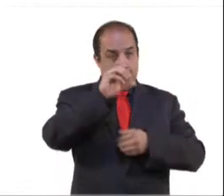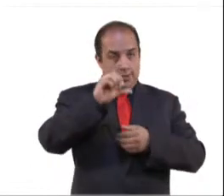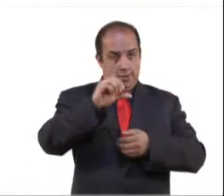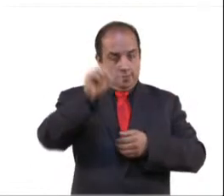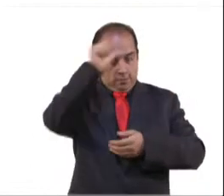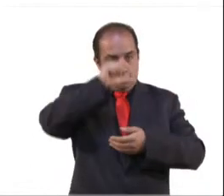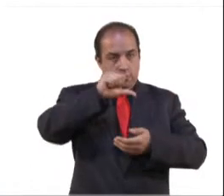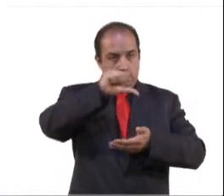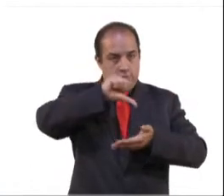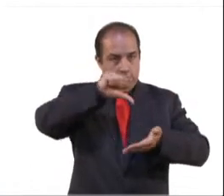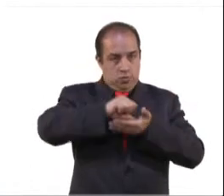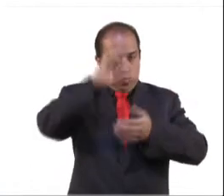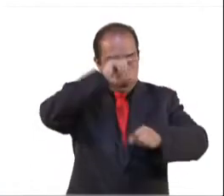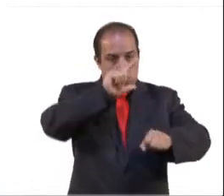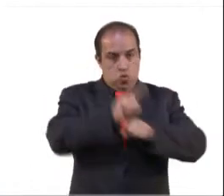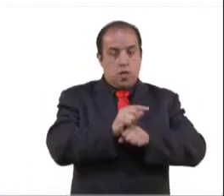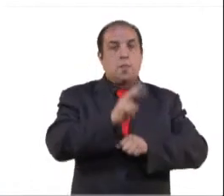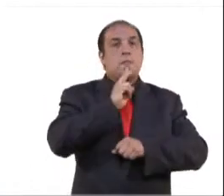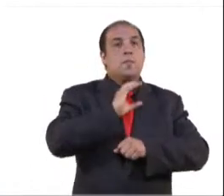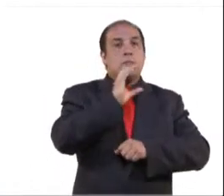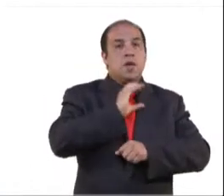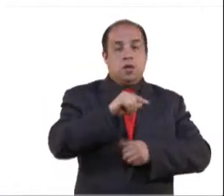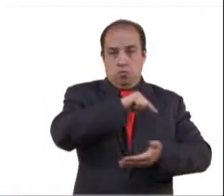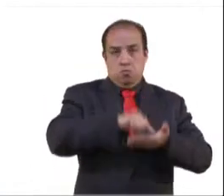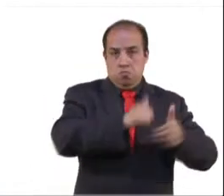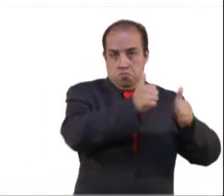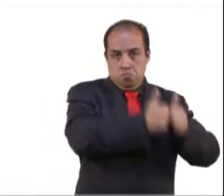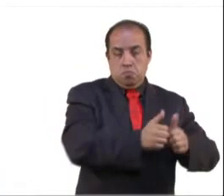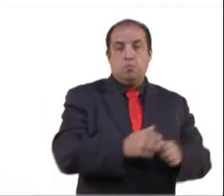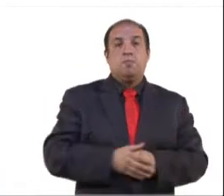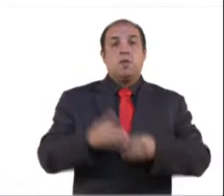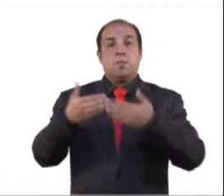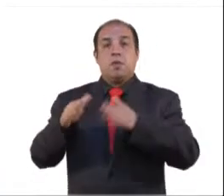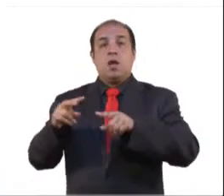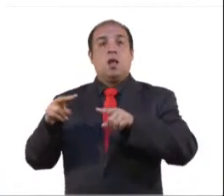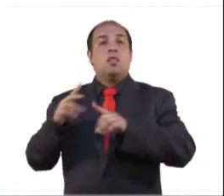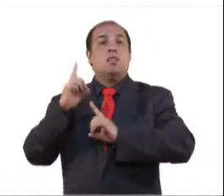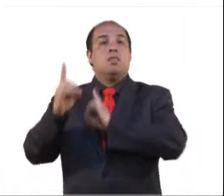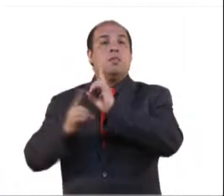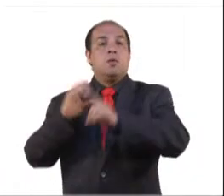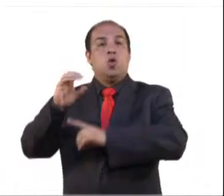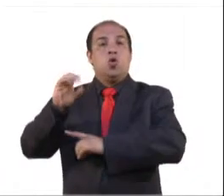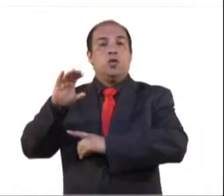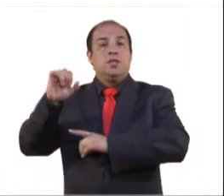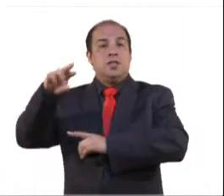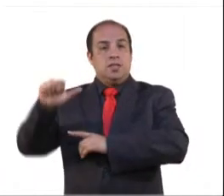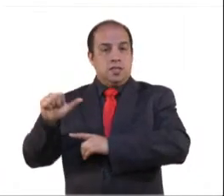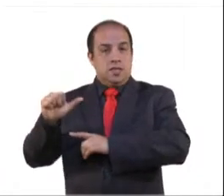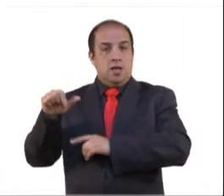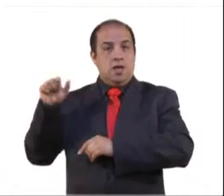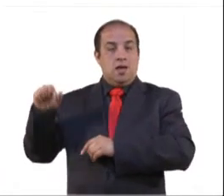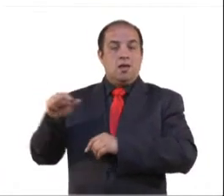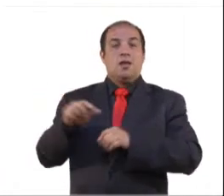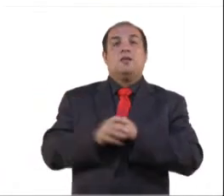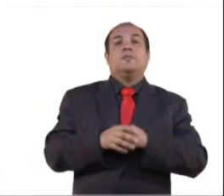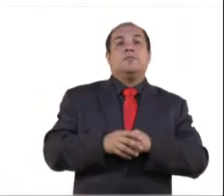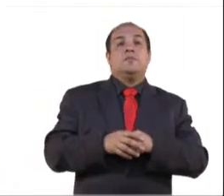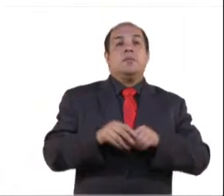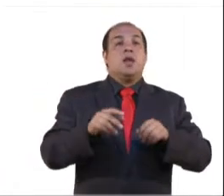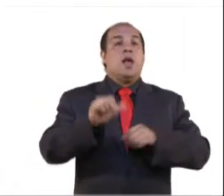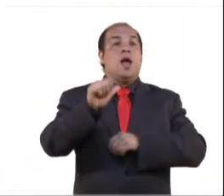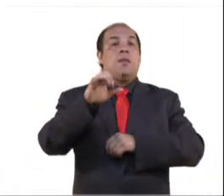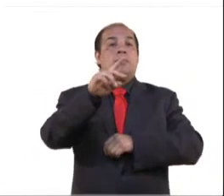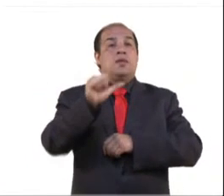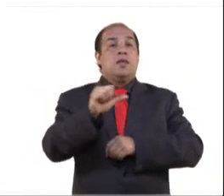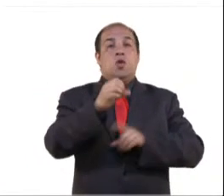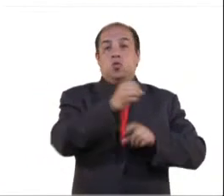Venustiano Carranza, que esa es nuestra sede fija. Vamos a habilitar el Deportivo Oceanía en la Alameda Oriente, en el DIF Adolfo